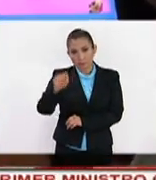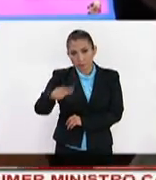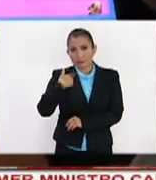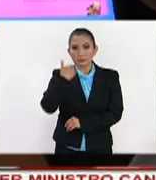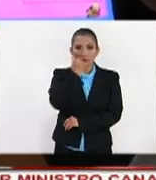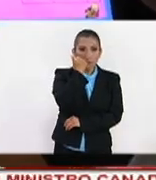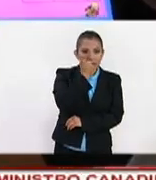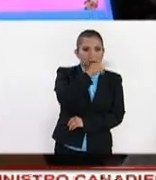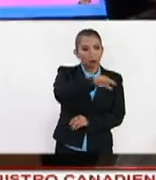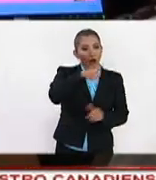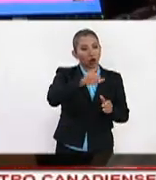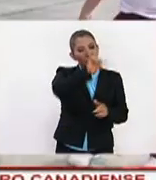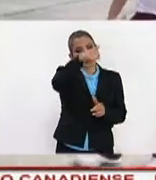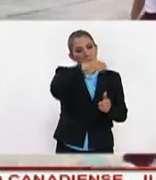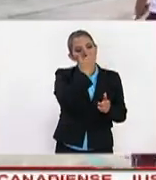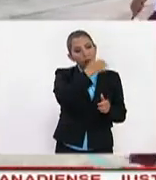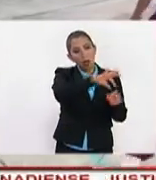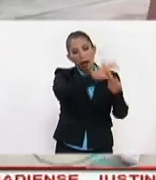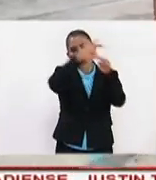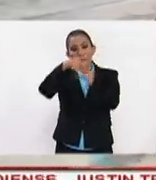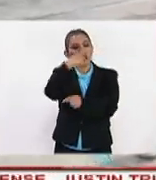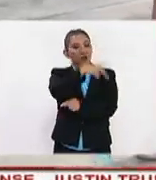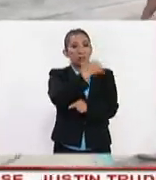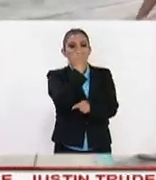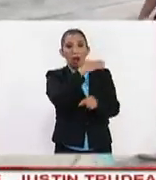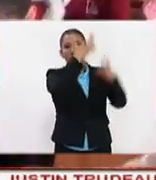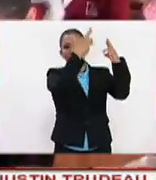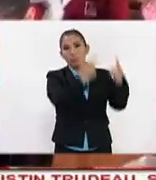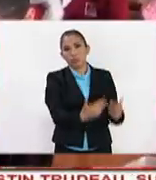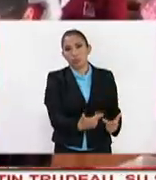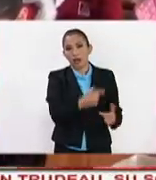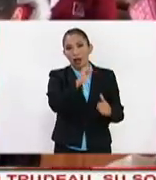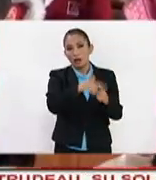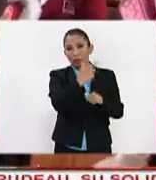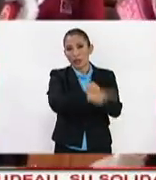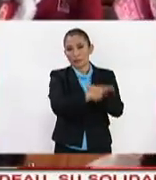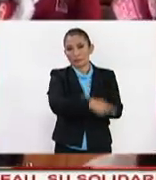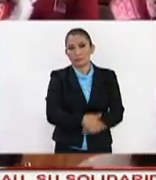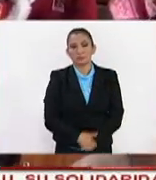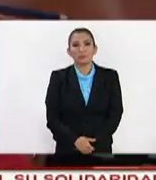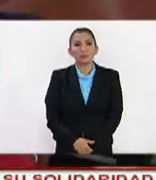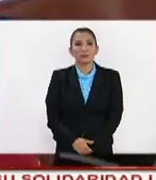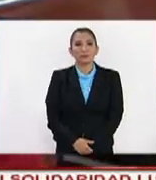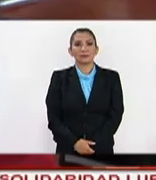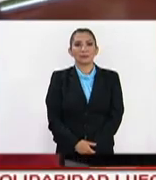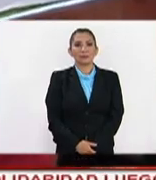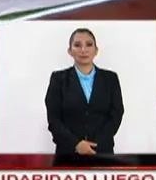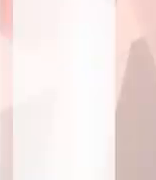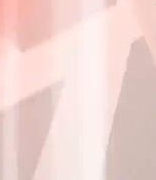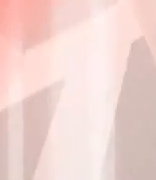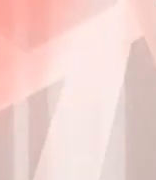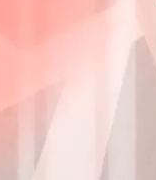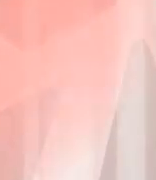los alumnos que serán reubicados debido a que sus planteles sufrieron daños estructurales.